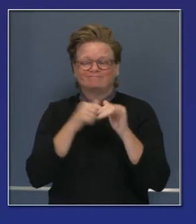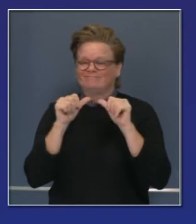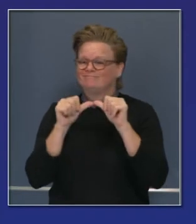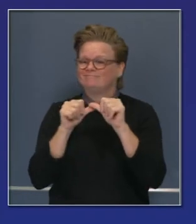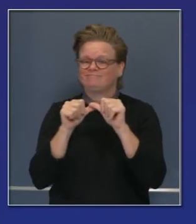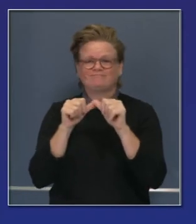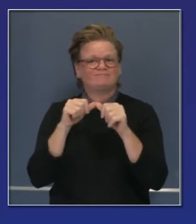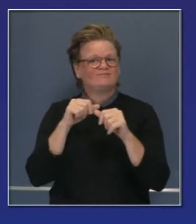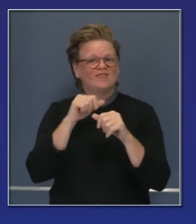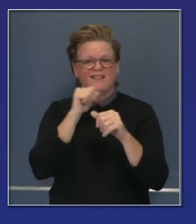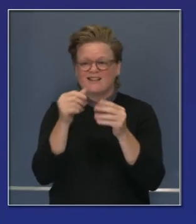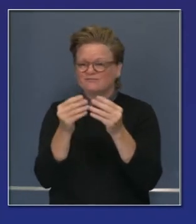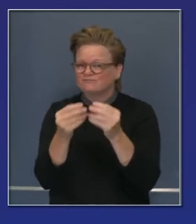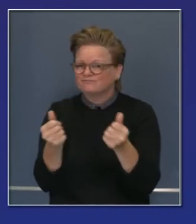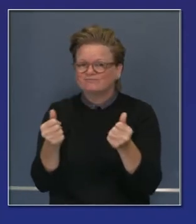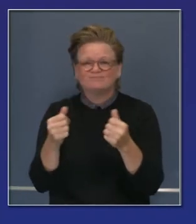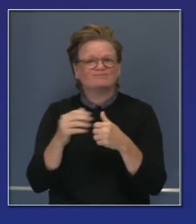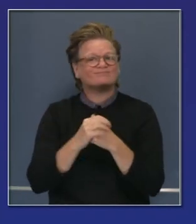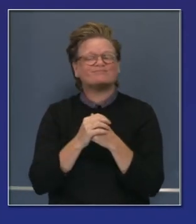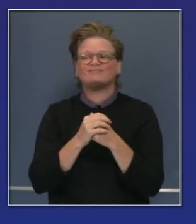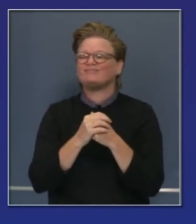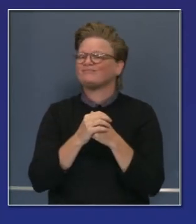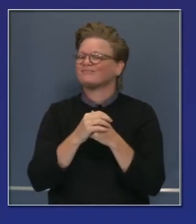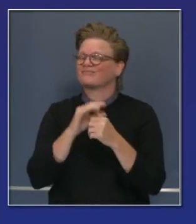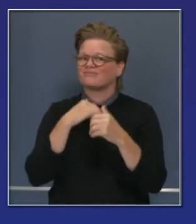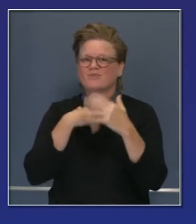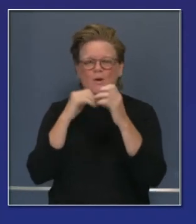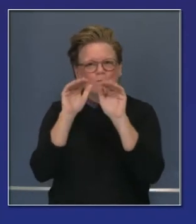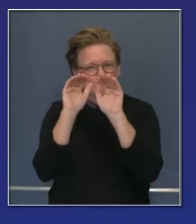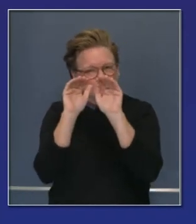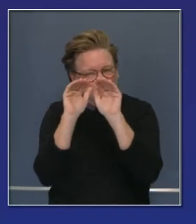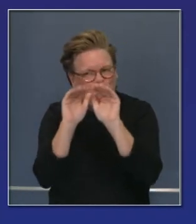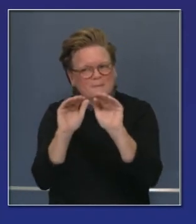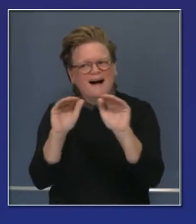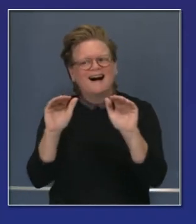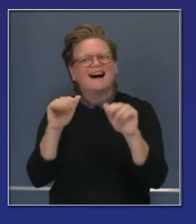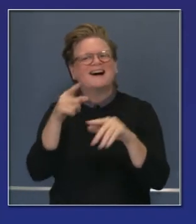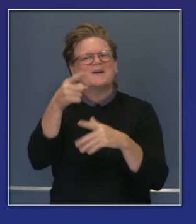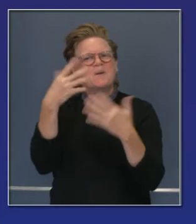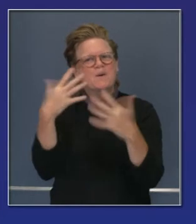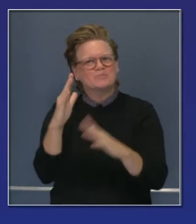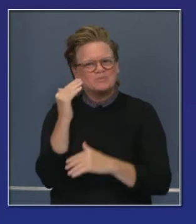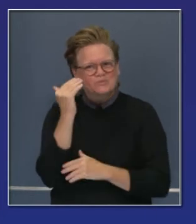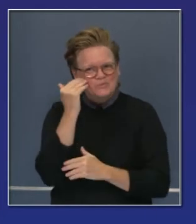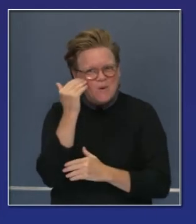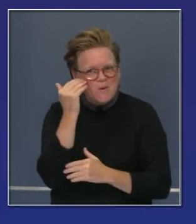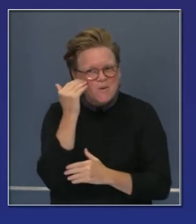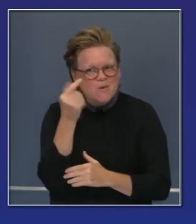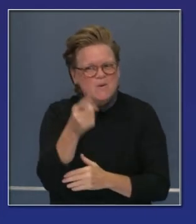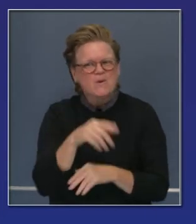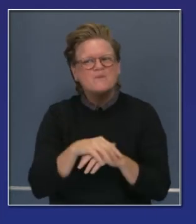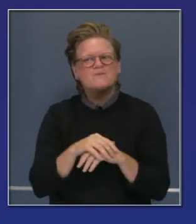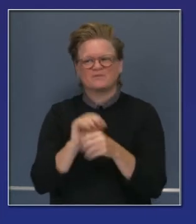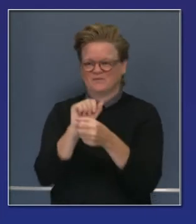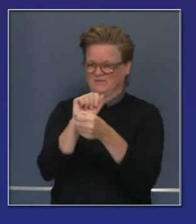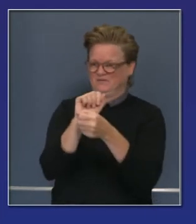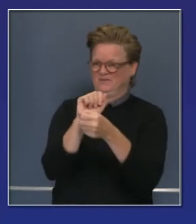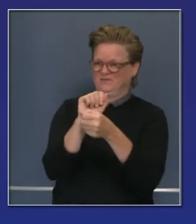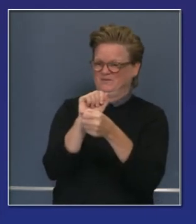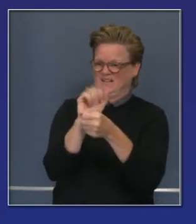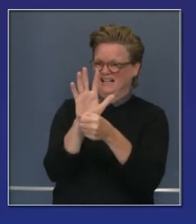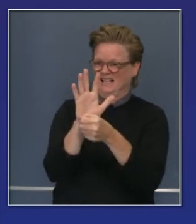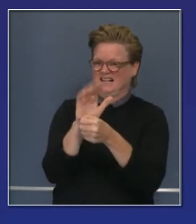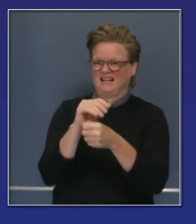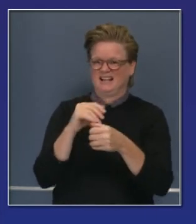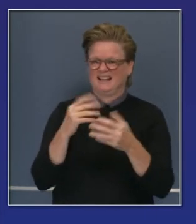de mover. Les quiero recordar aquí en el estado a cada uno de ustedes de la importancia de lo que ya saben. COVID-19